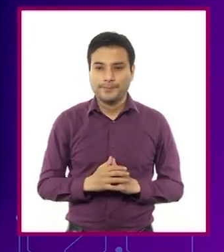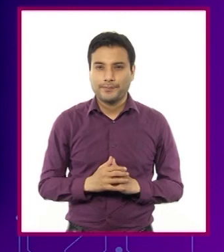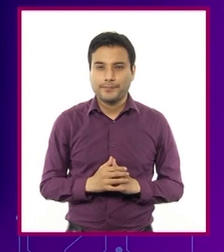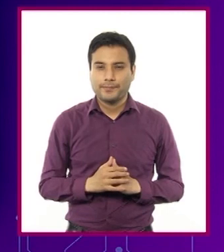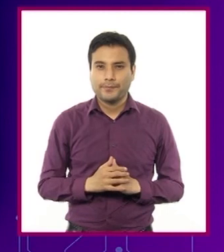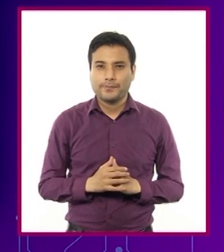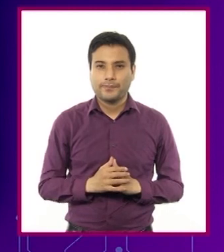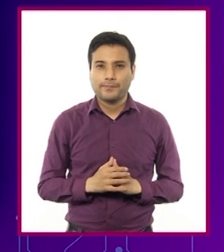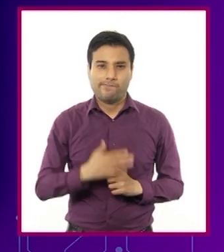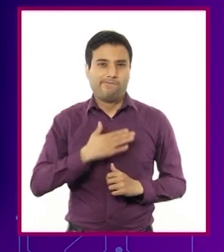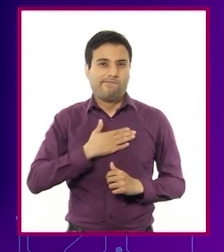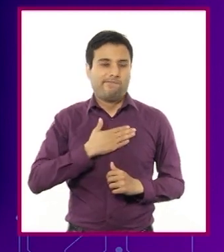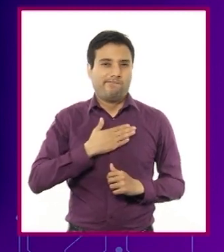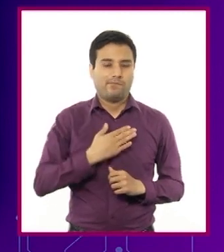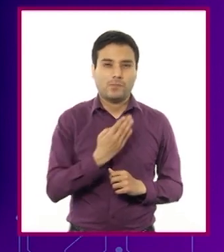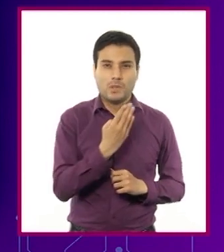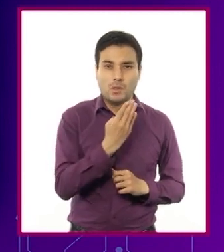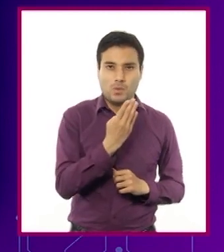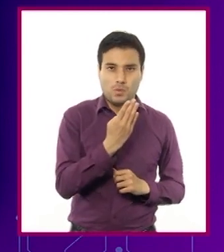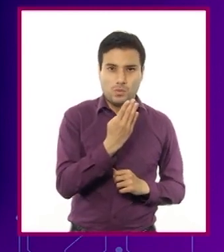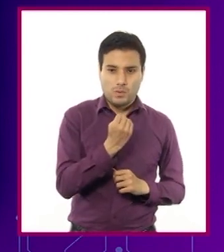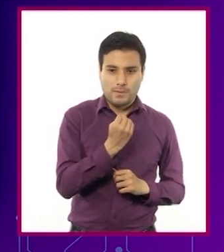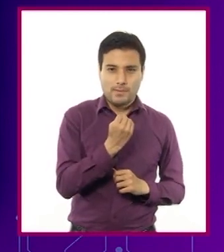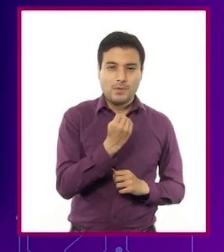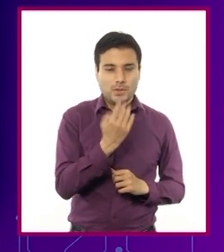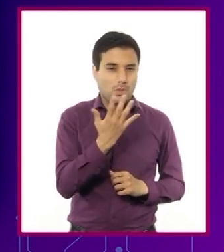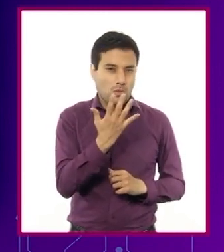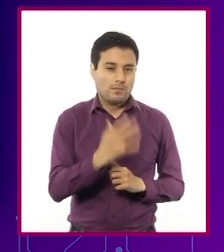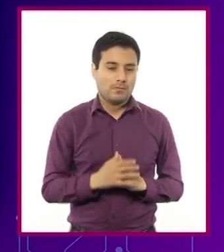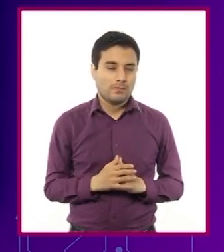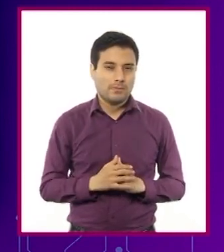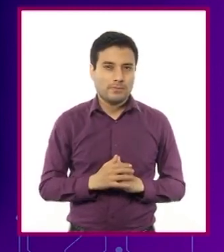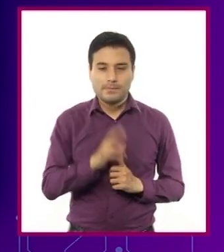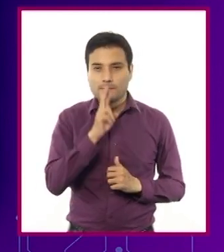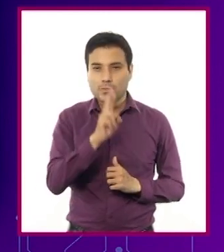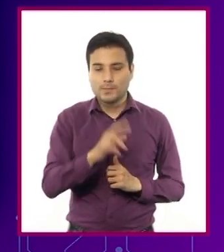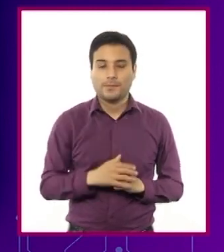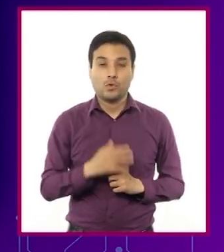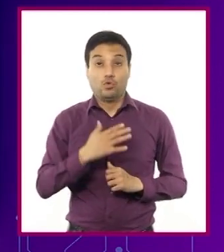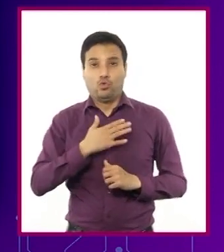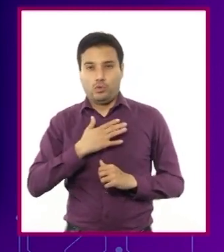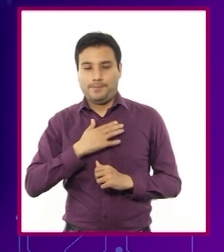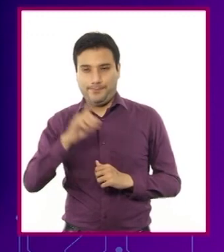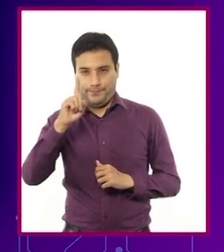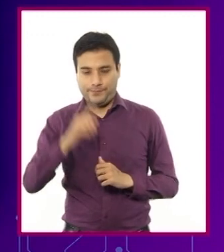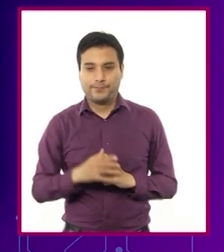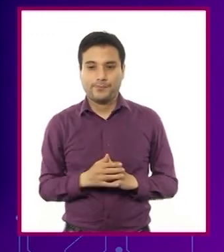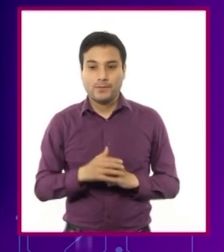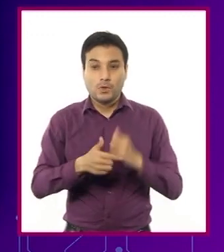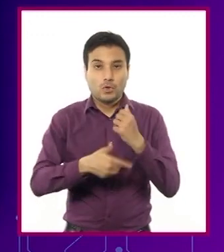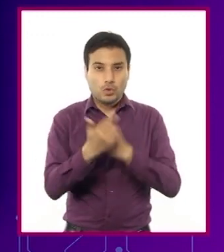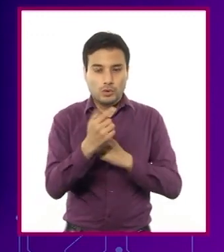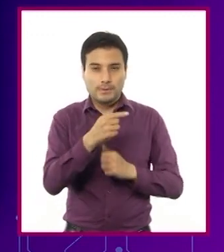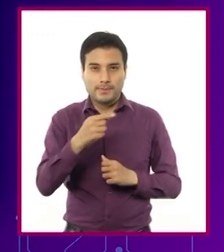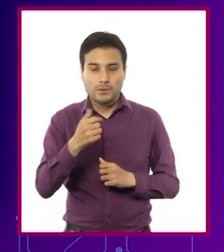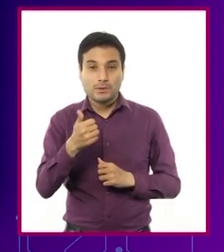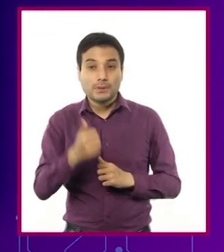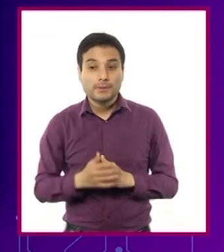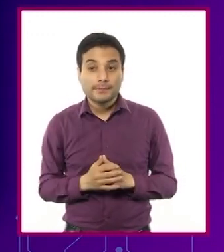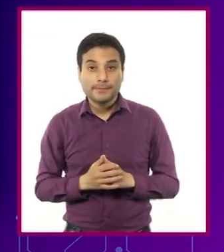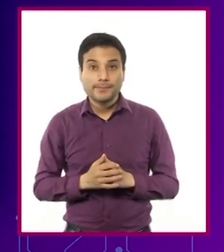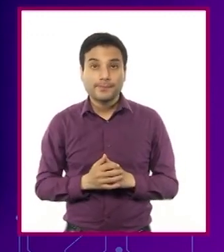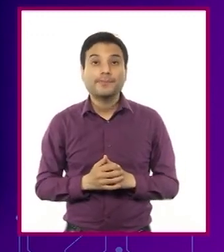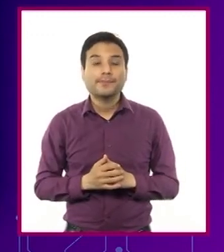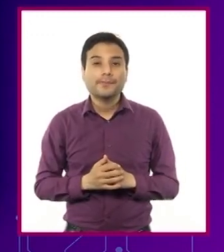El rango de mis resultados es 5. En mis lanzamientos es 12 menos 6 con un